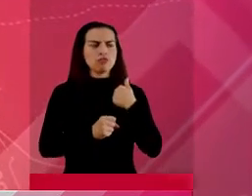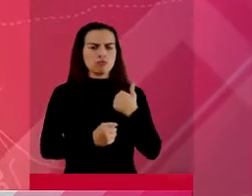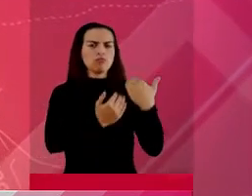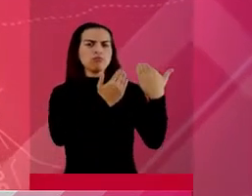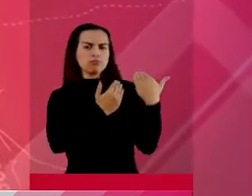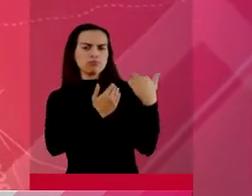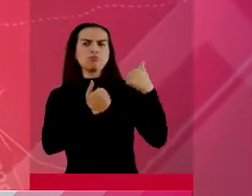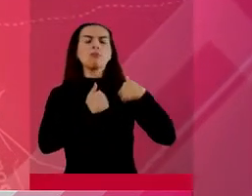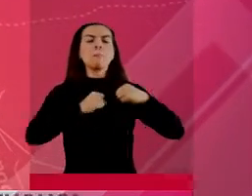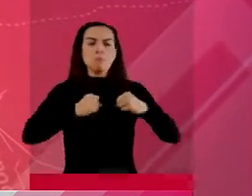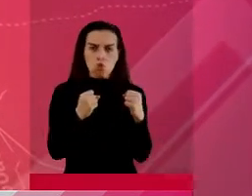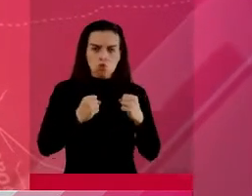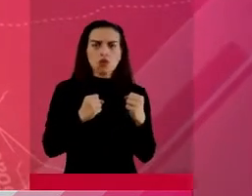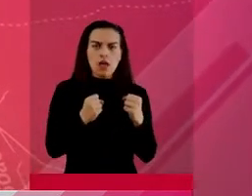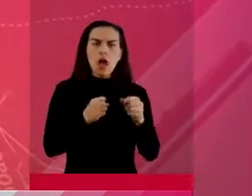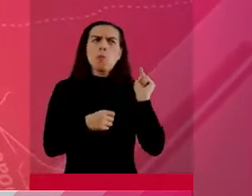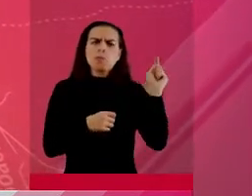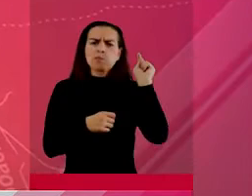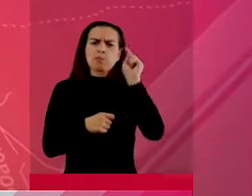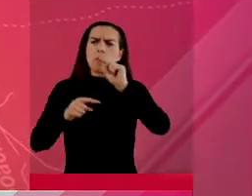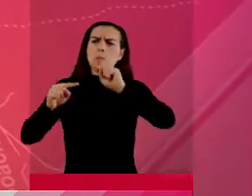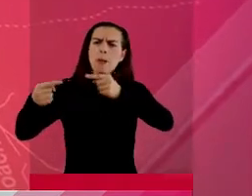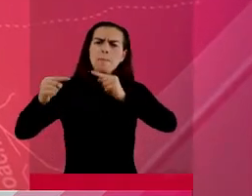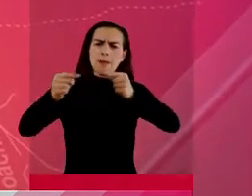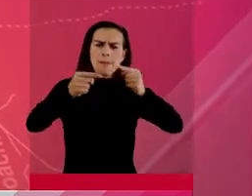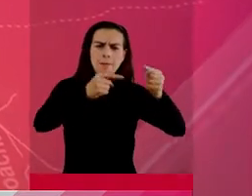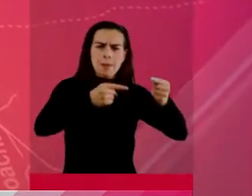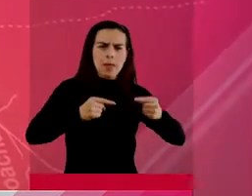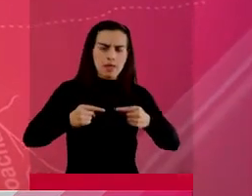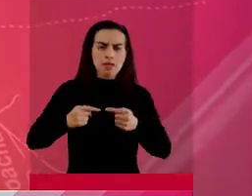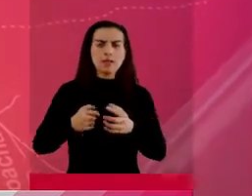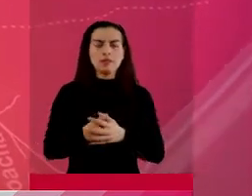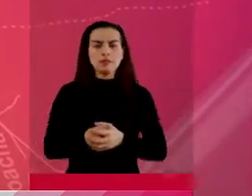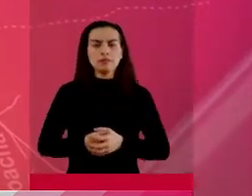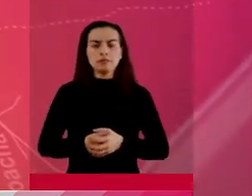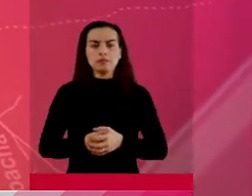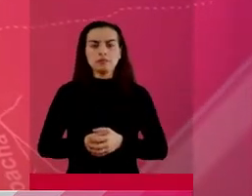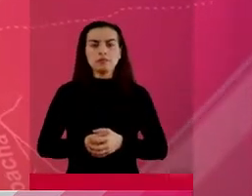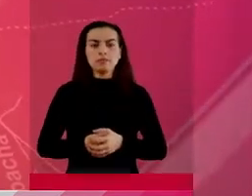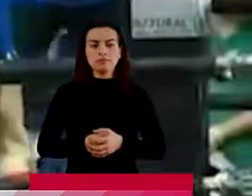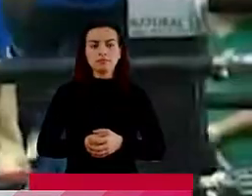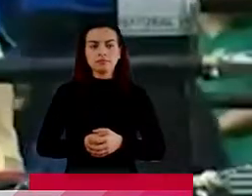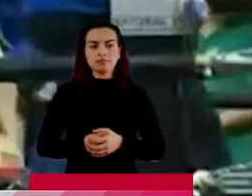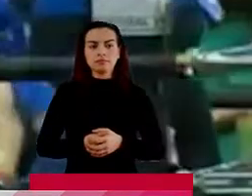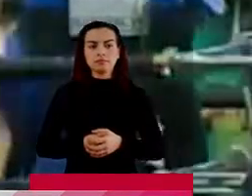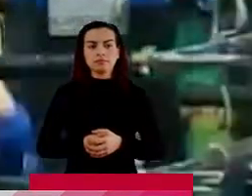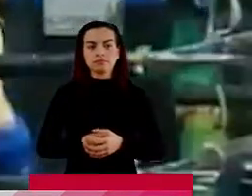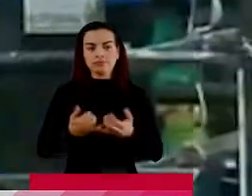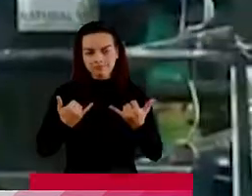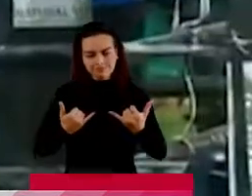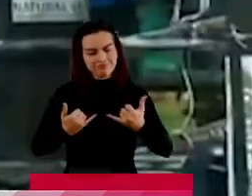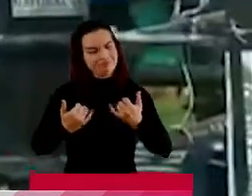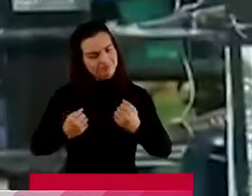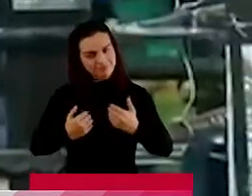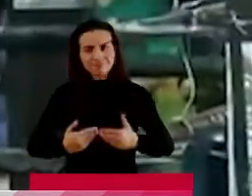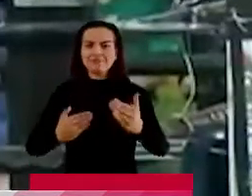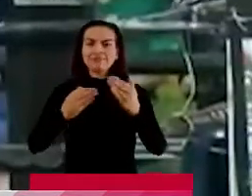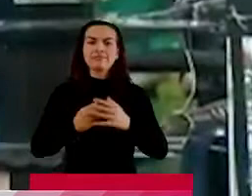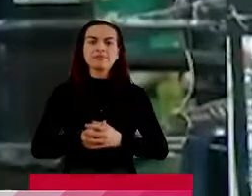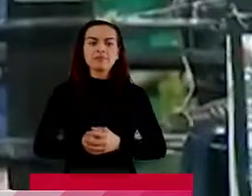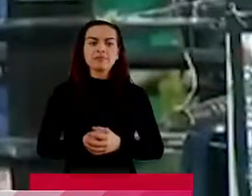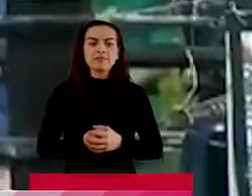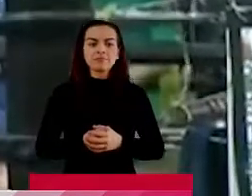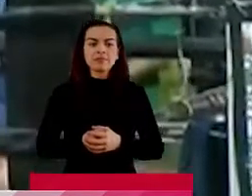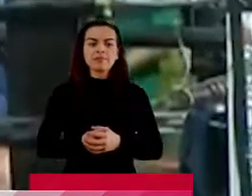en diferentes campeonatos y ya está. La liga tiene como sede el Club Inga en el